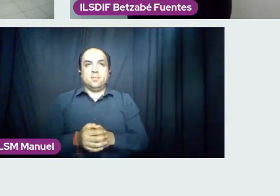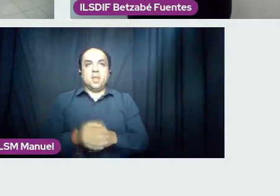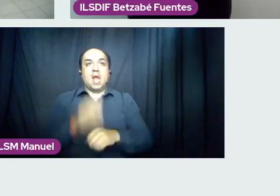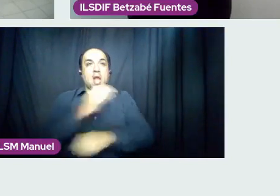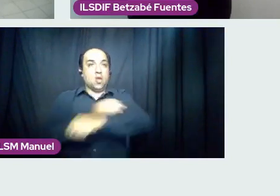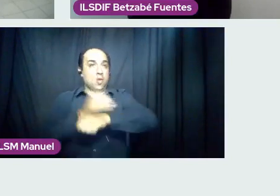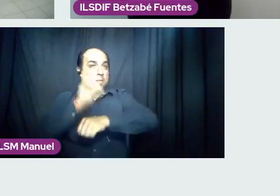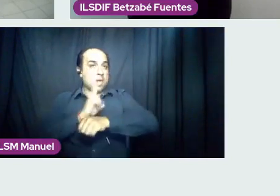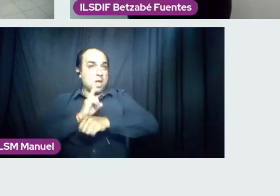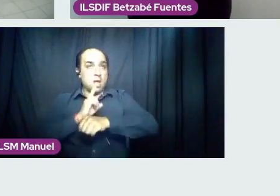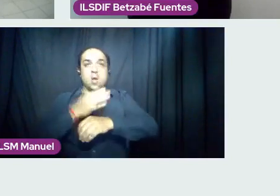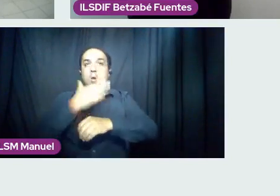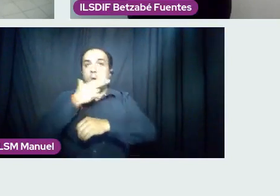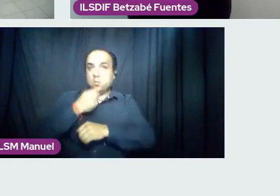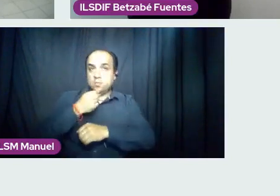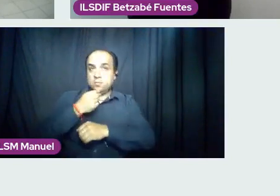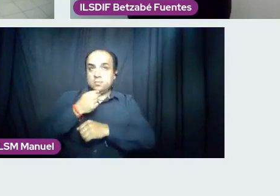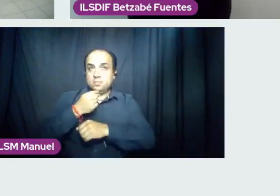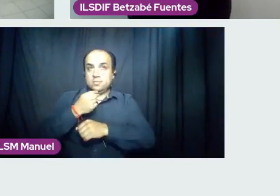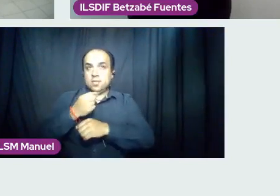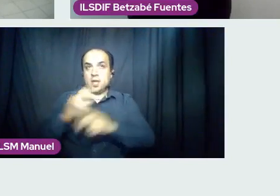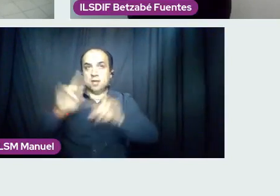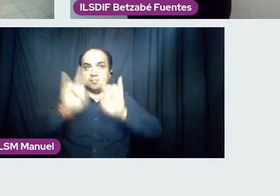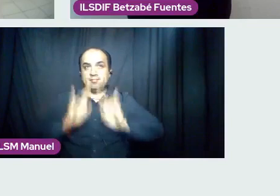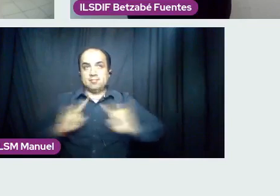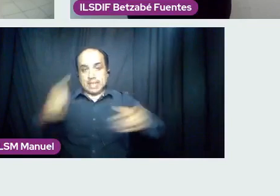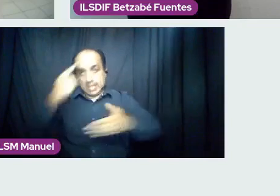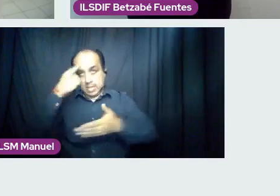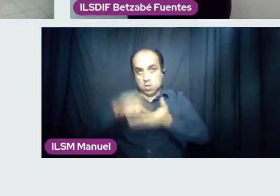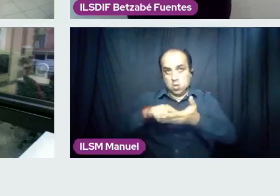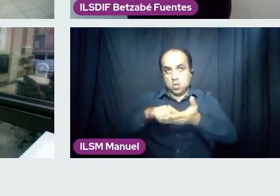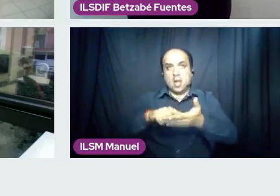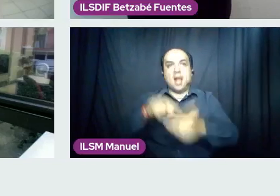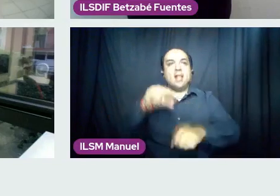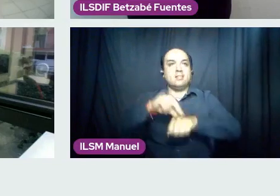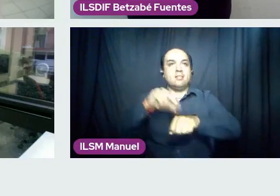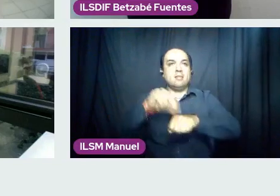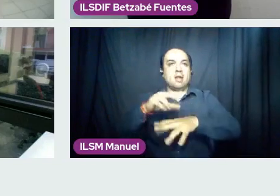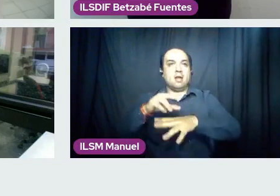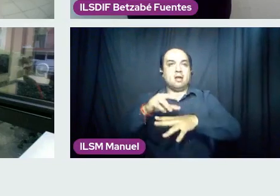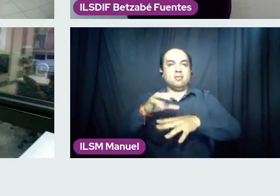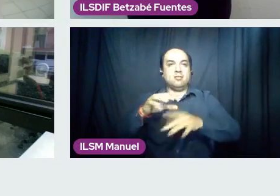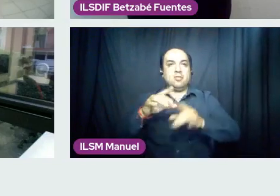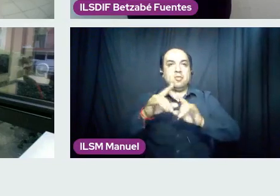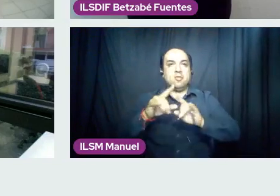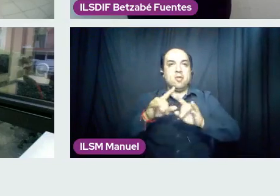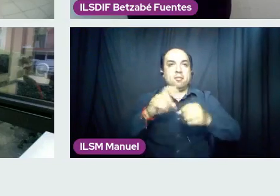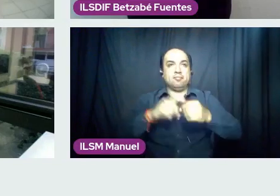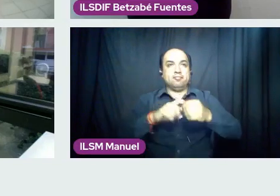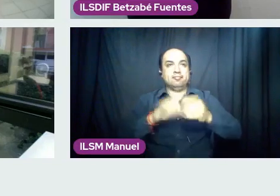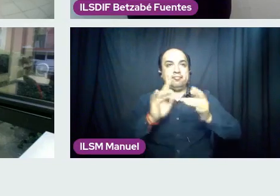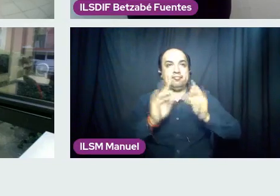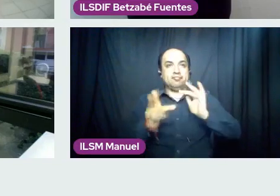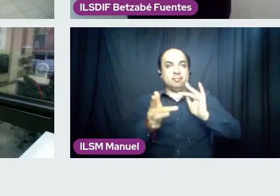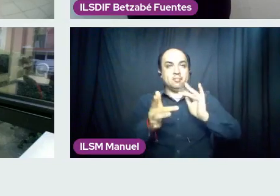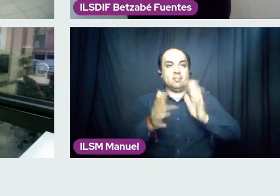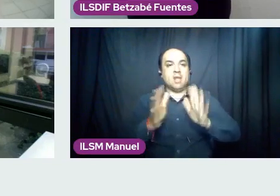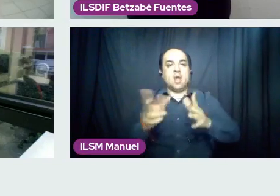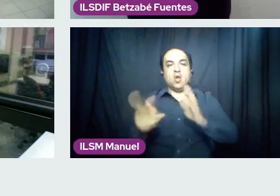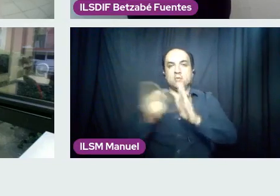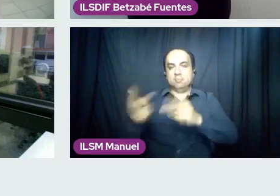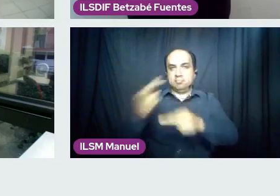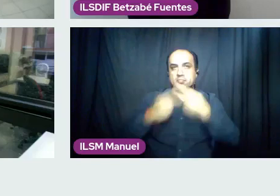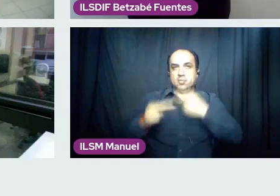compañeras y compañeros. Ay, creo que se desconectó el doctor, pero bueno, pues ya está por aquí nuevamente. Bajo a mi